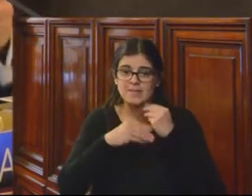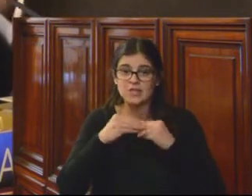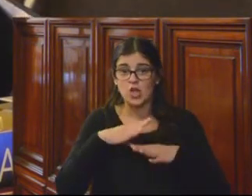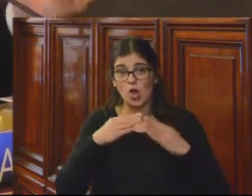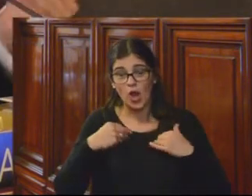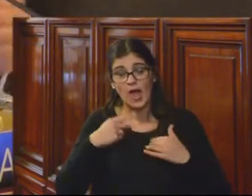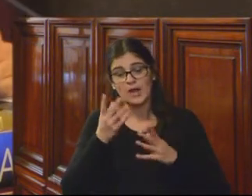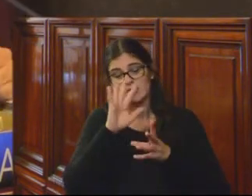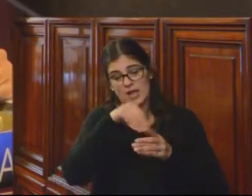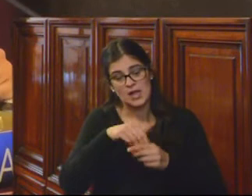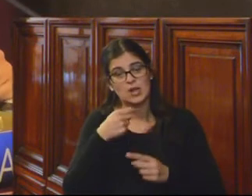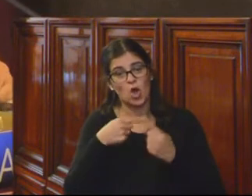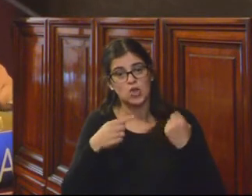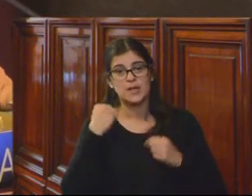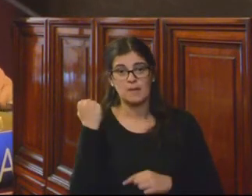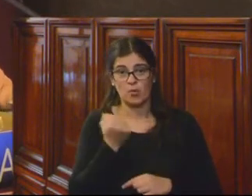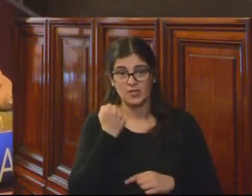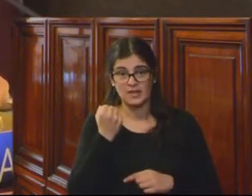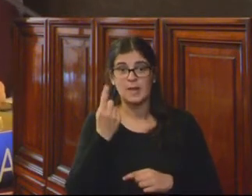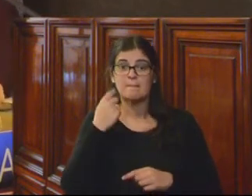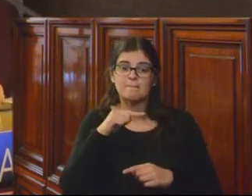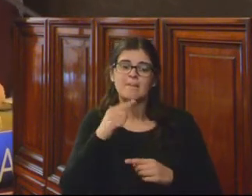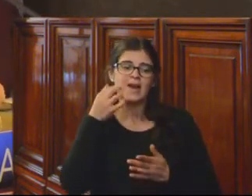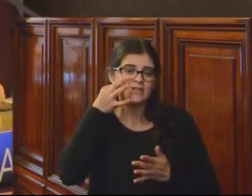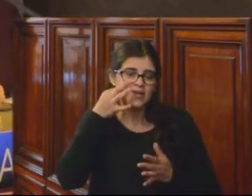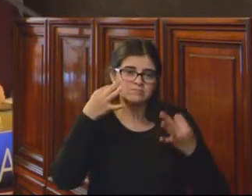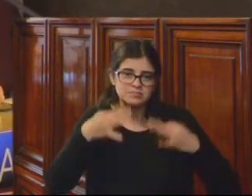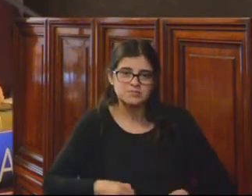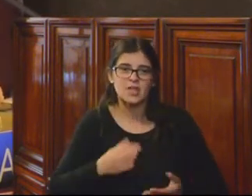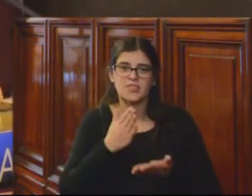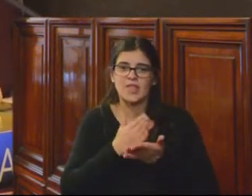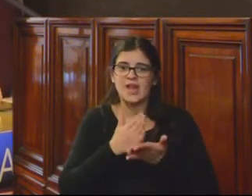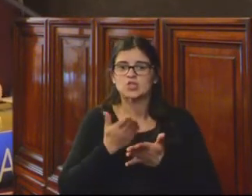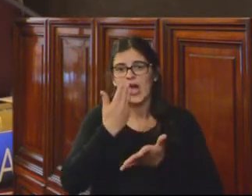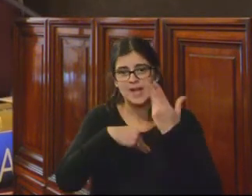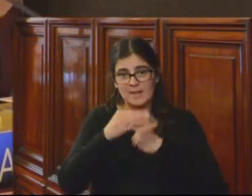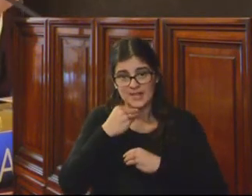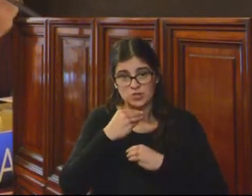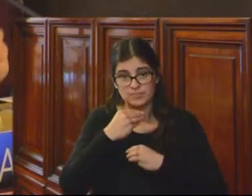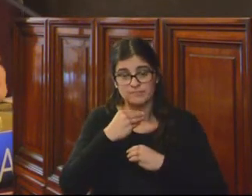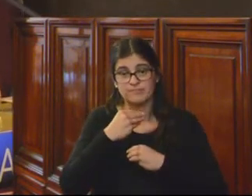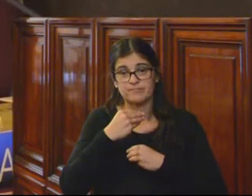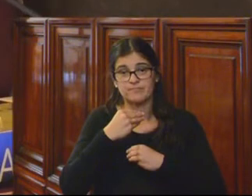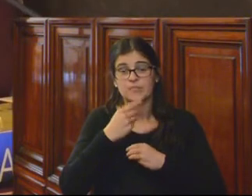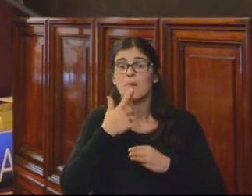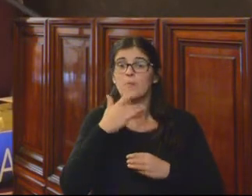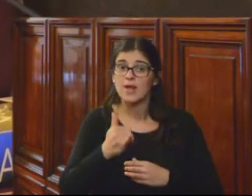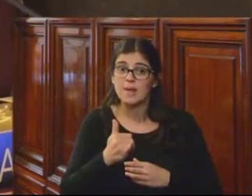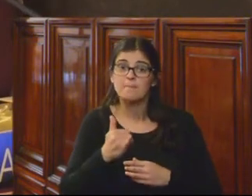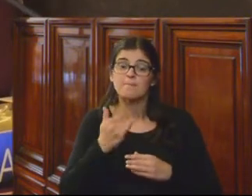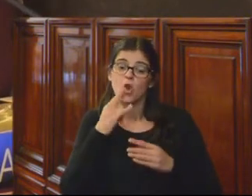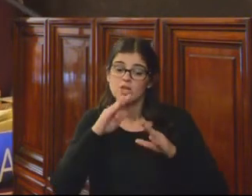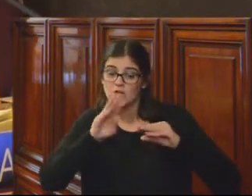un aporte significativo también para la garantía de los derechos, el derecho a la alimentación, que por ejemplo se